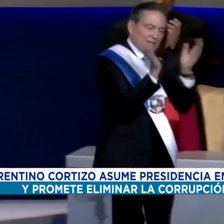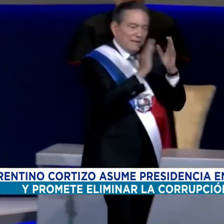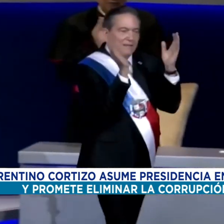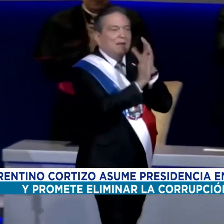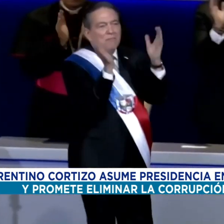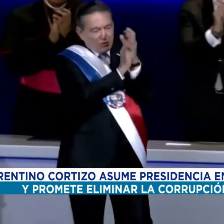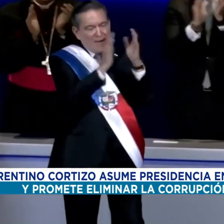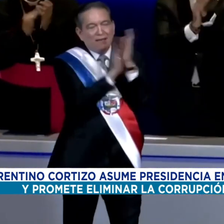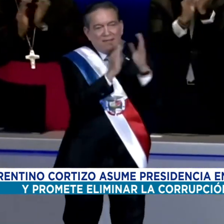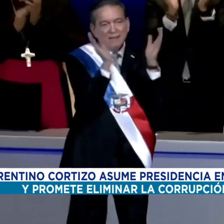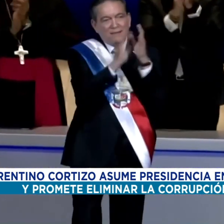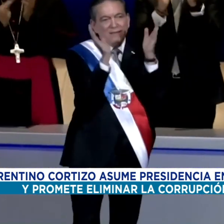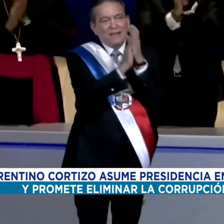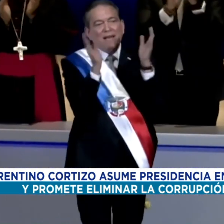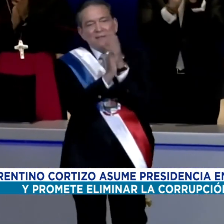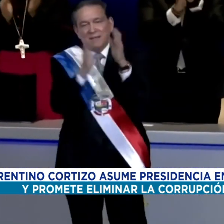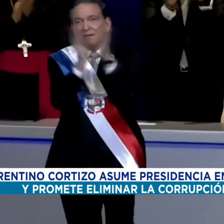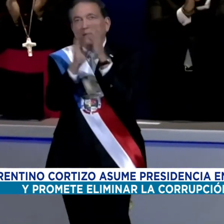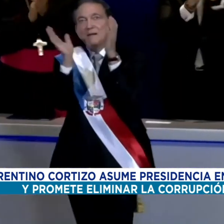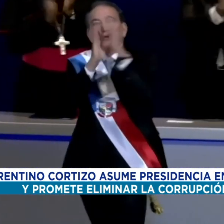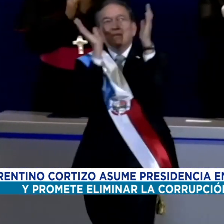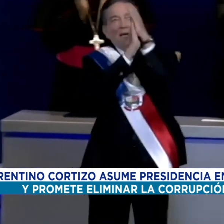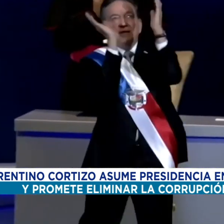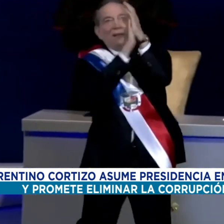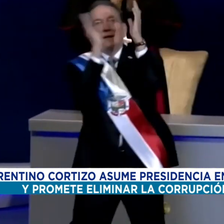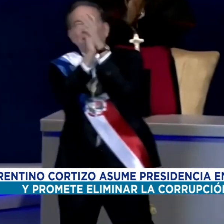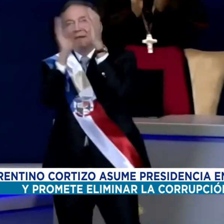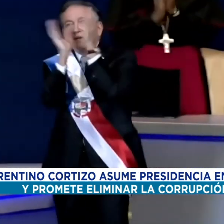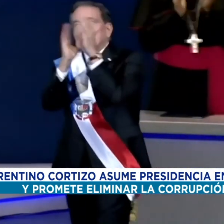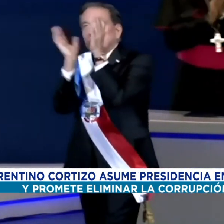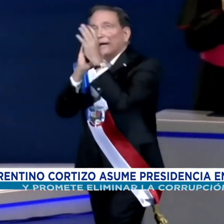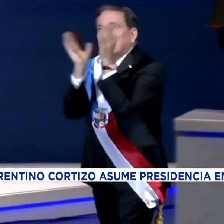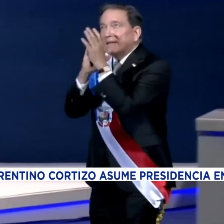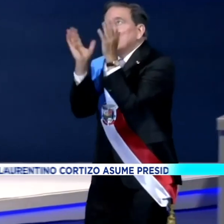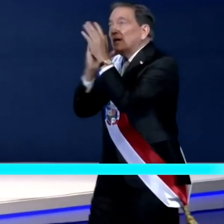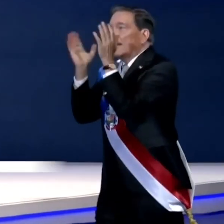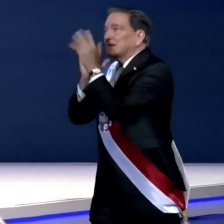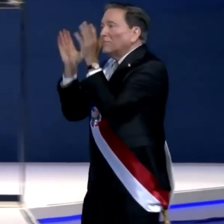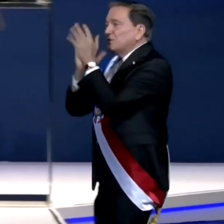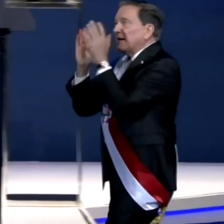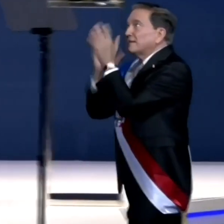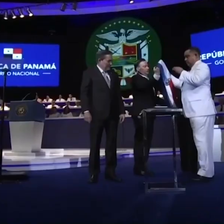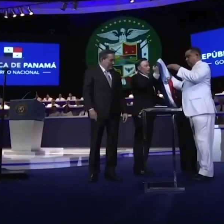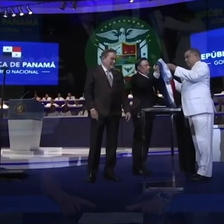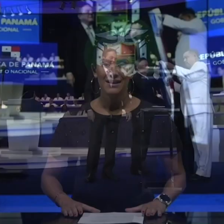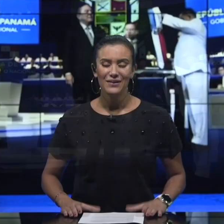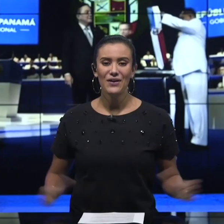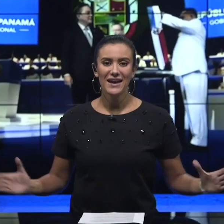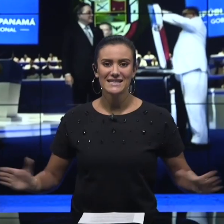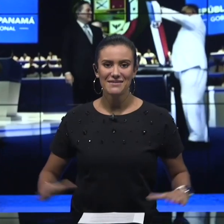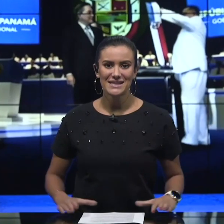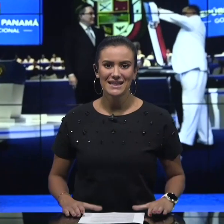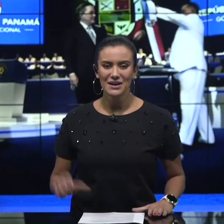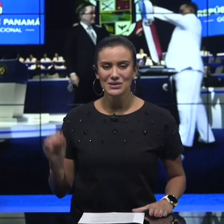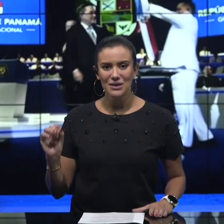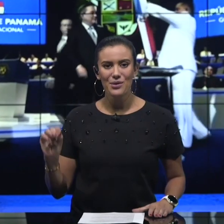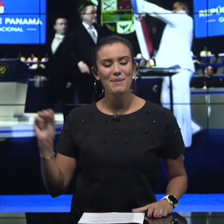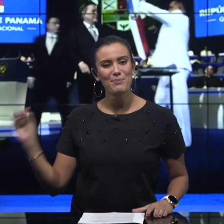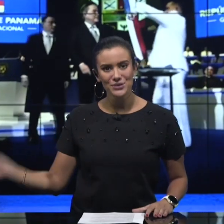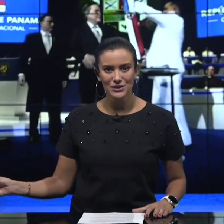franca desaceleración y con el reto de deshacerse del estigma de paraíso fiscal. No dejes de